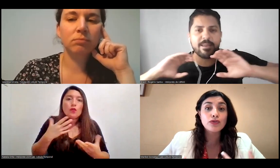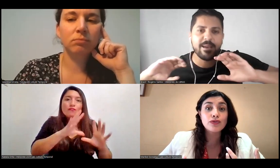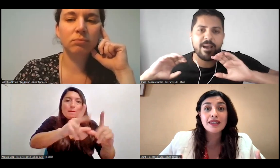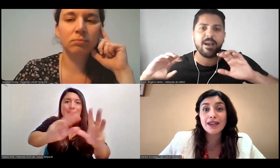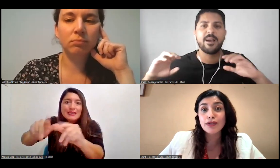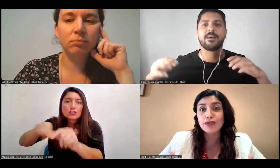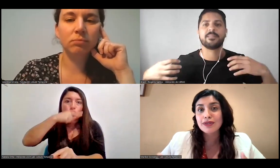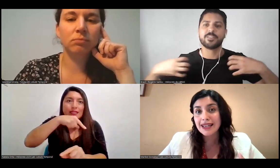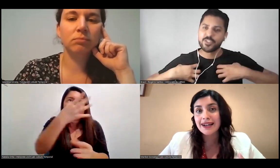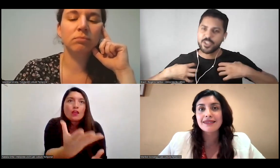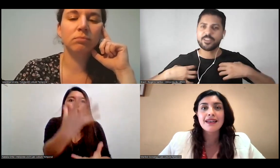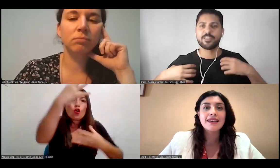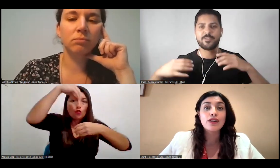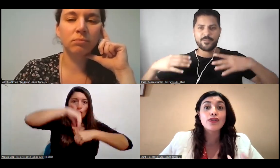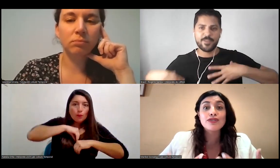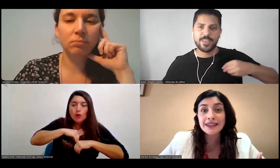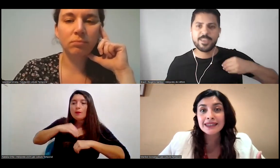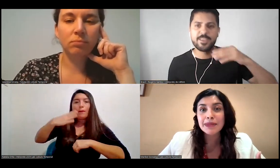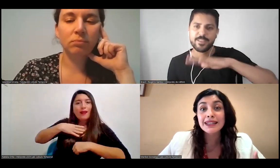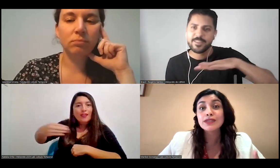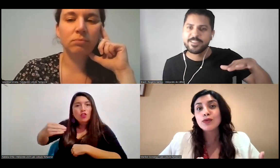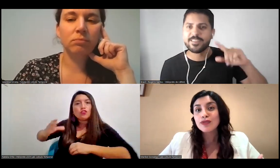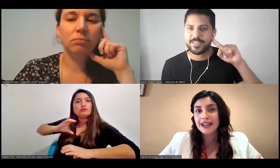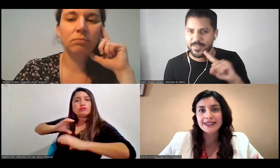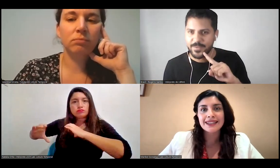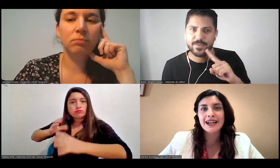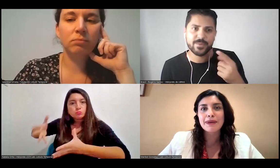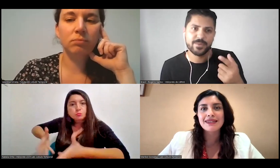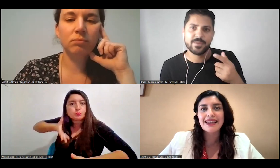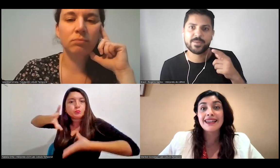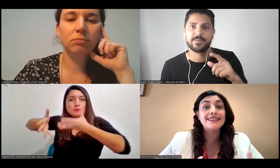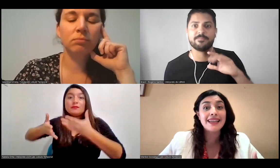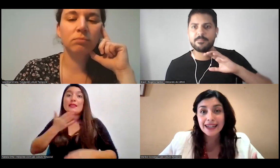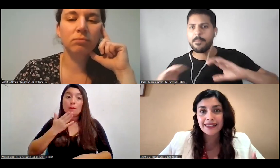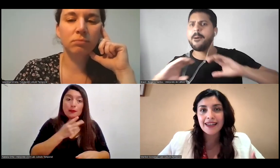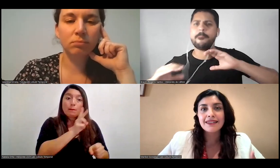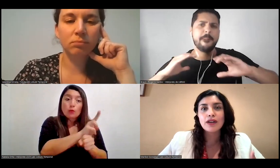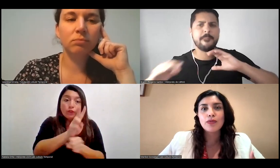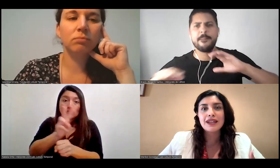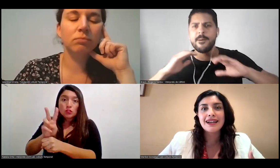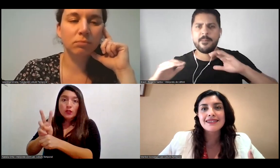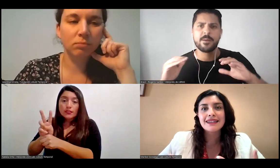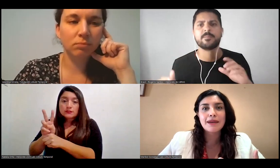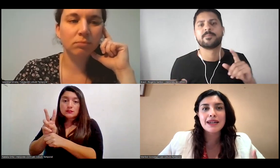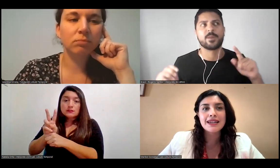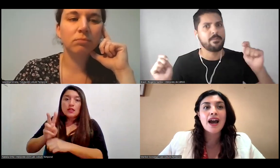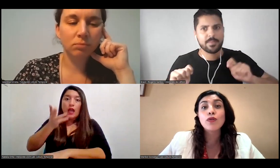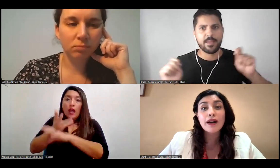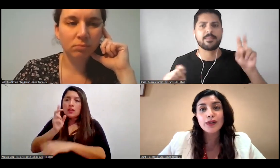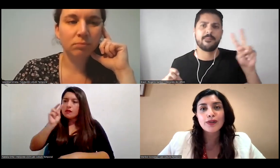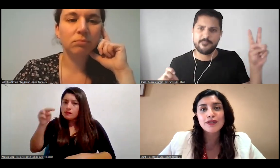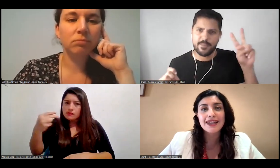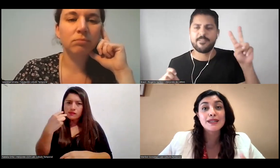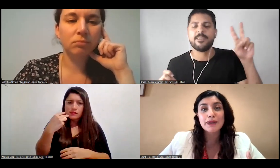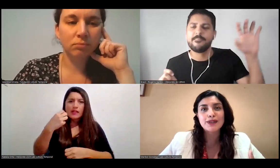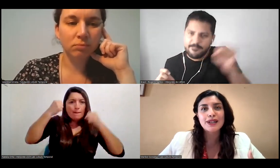con sus hijos, sus hijas, que los docentes también descubran esta capacidad que tienen de comunicarse de esta manera, aun